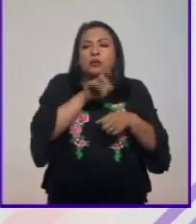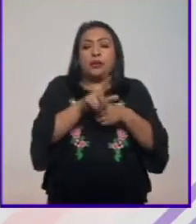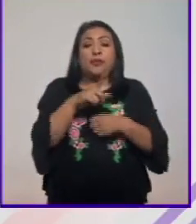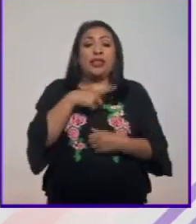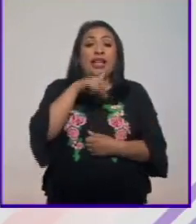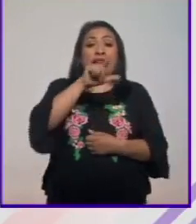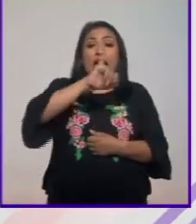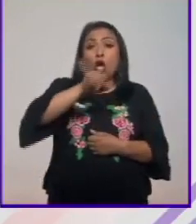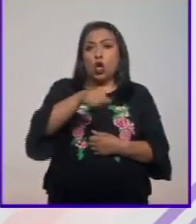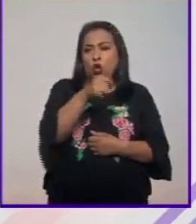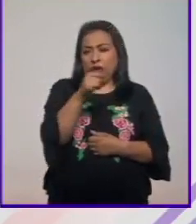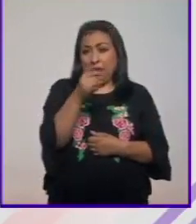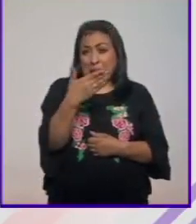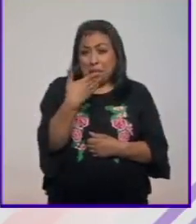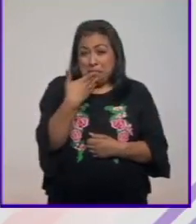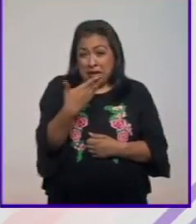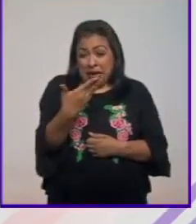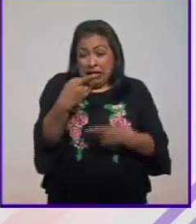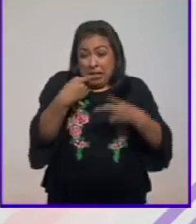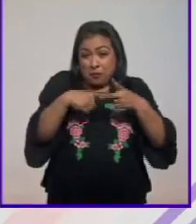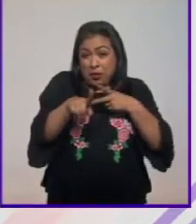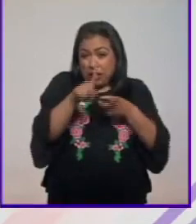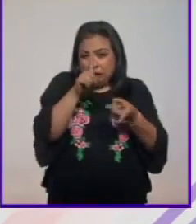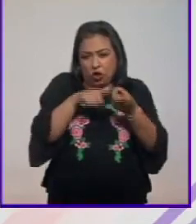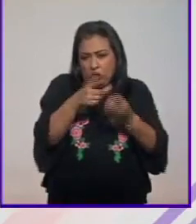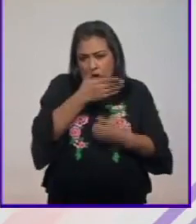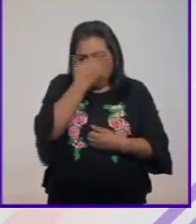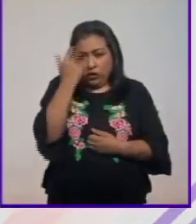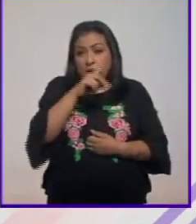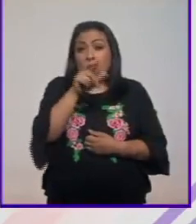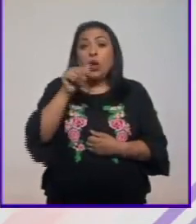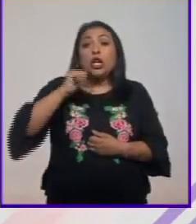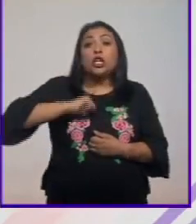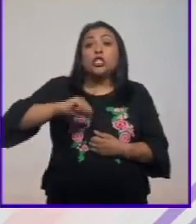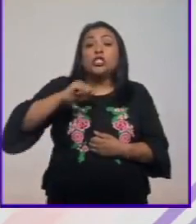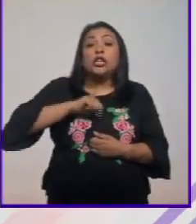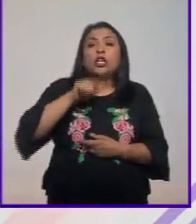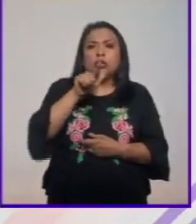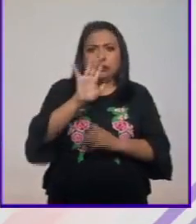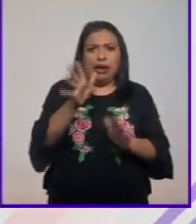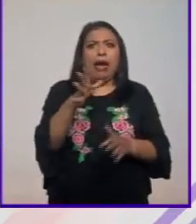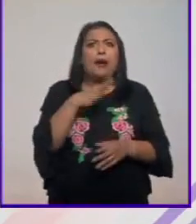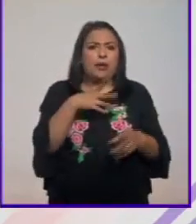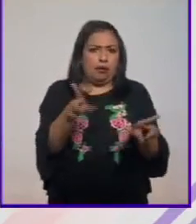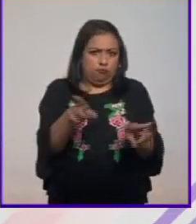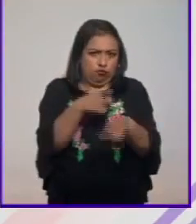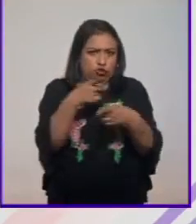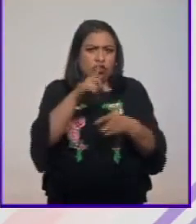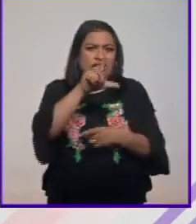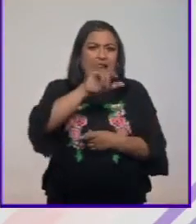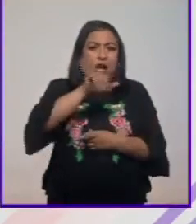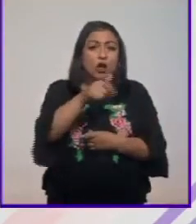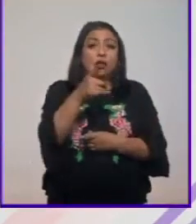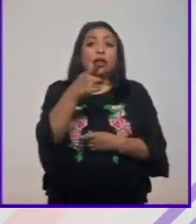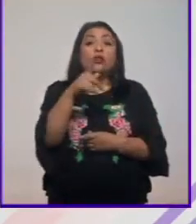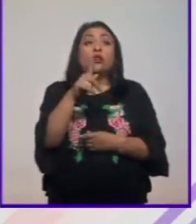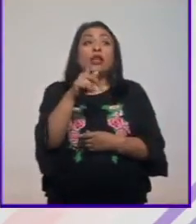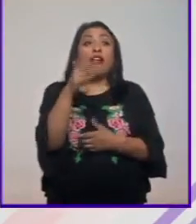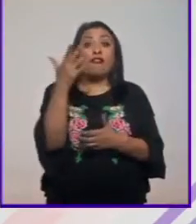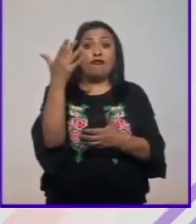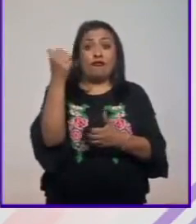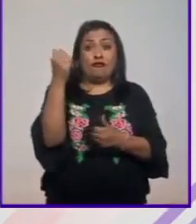jota no se sabe bien el origen, pero bueno, ya en el siglo XVII existía y de hecho el flamenco bebió de la